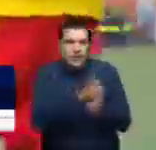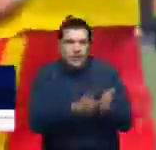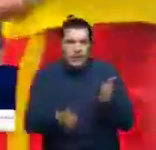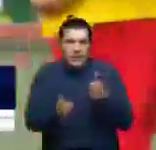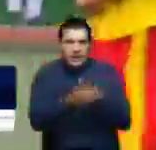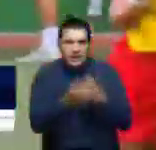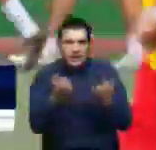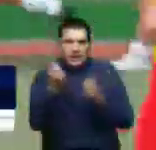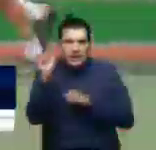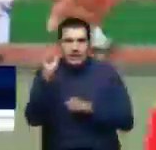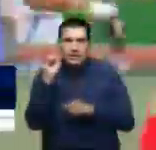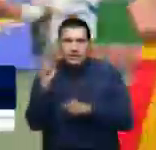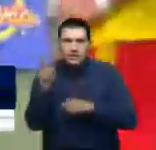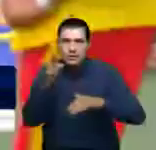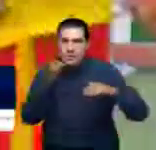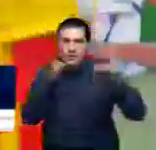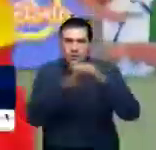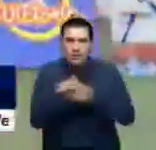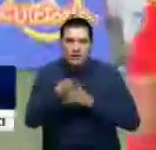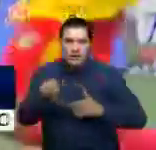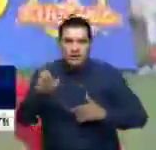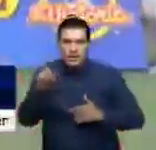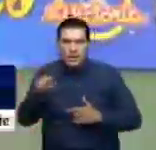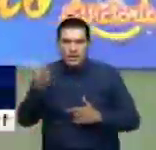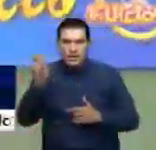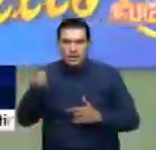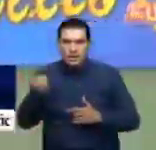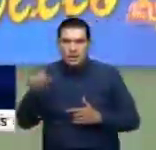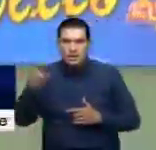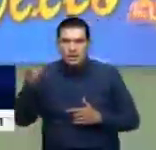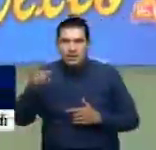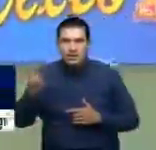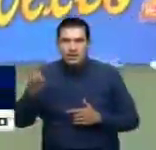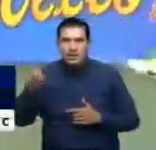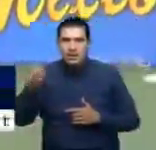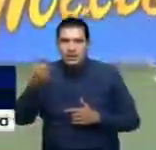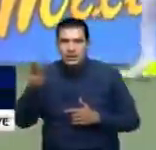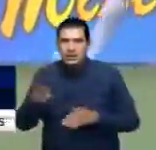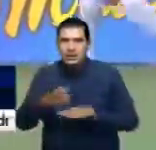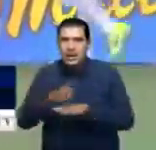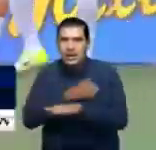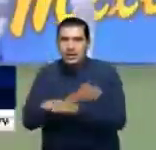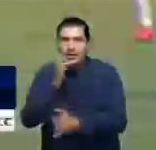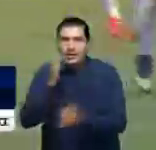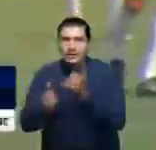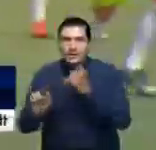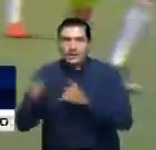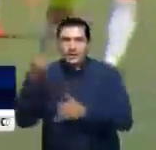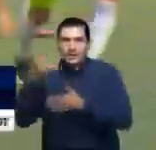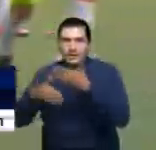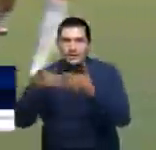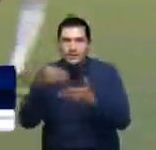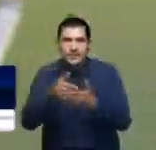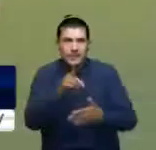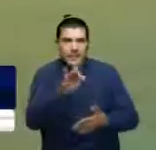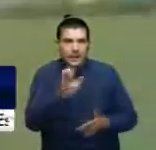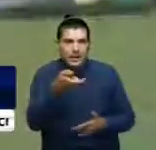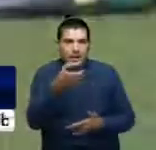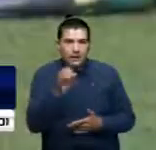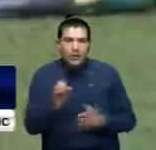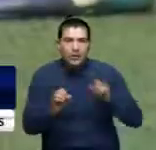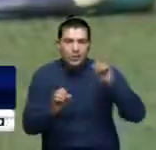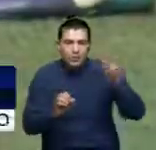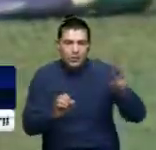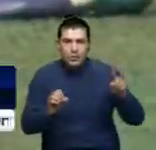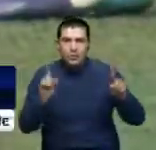el marcador gracias a un tanto de Nelson Sánchez. Antes de culminar la primera etapa, Diego Herrera le entregó la paridad a las unidades. Un